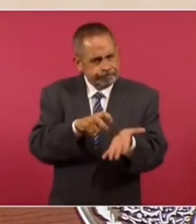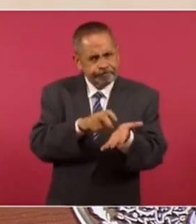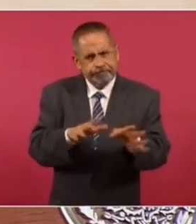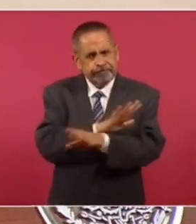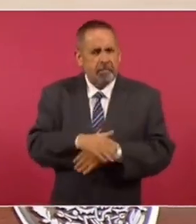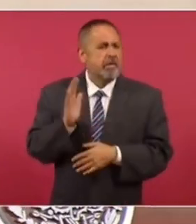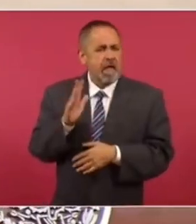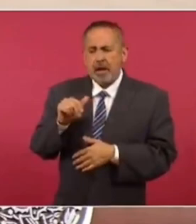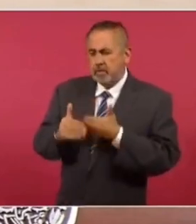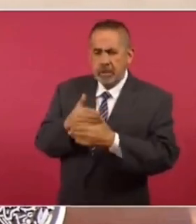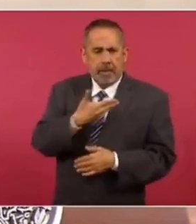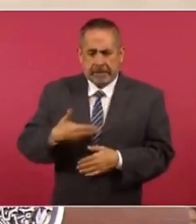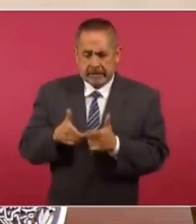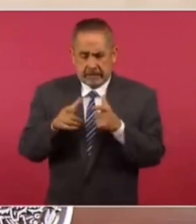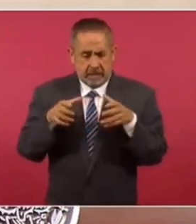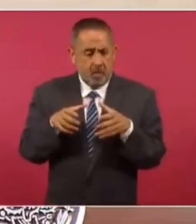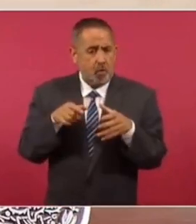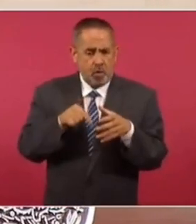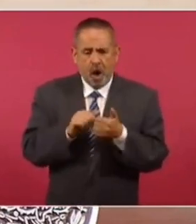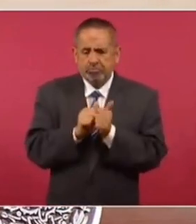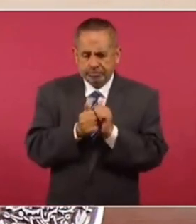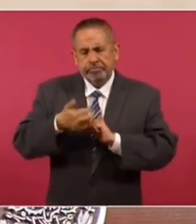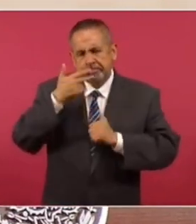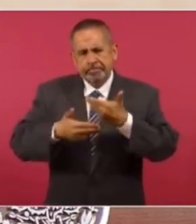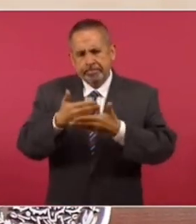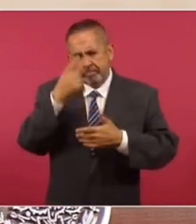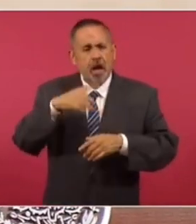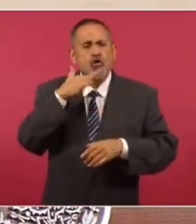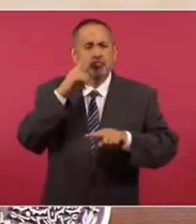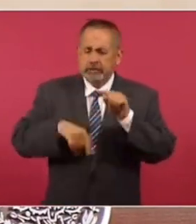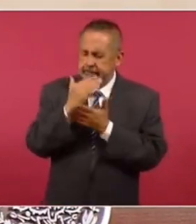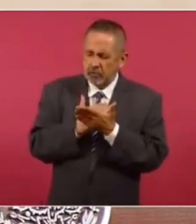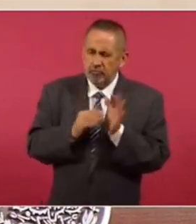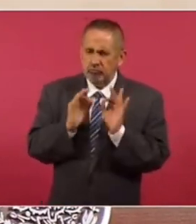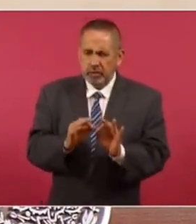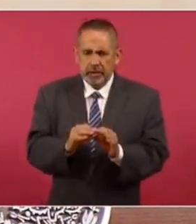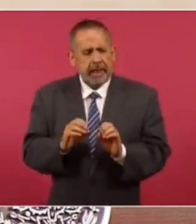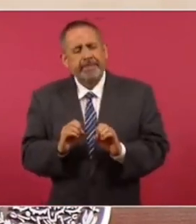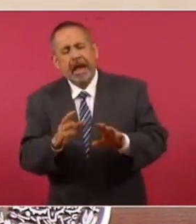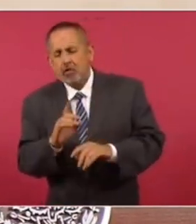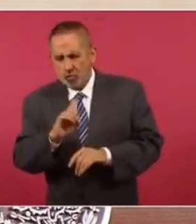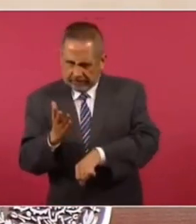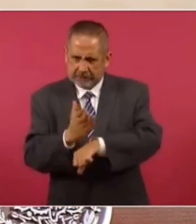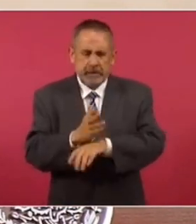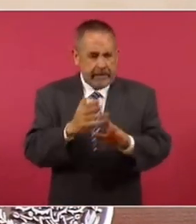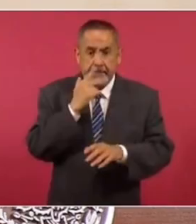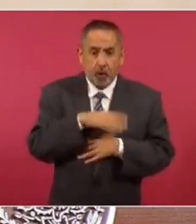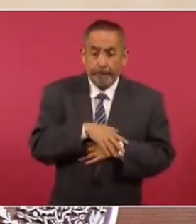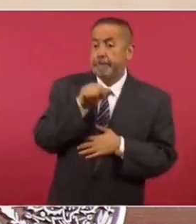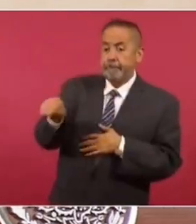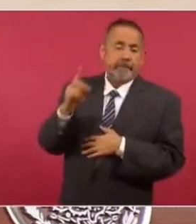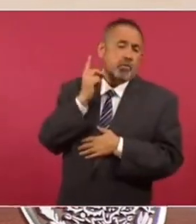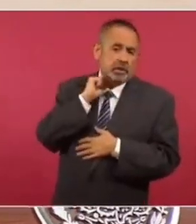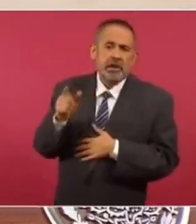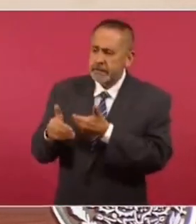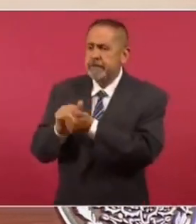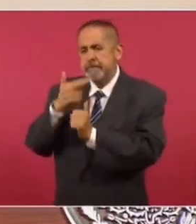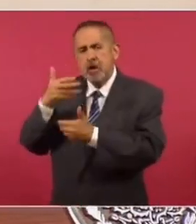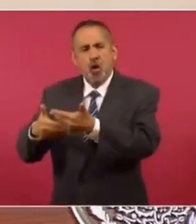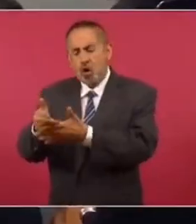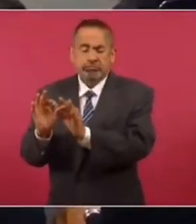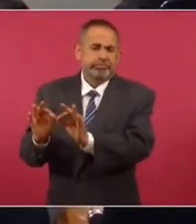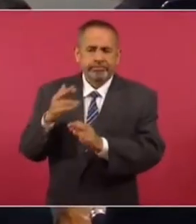bastante en el Ejecutivo, sobre todo combatiendo la corrupción, que no haya impunidad. Se ha avanzado en el Poder Legislativo,